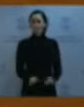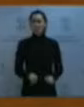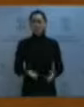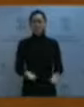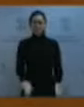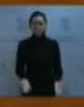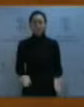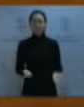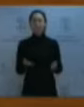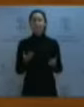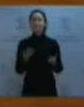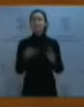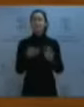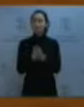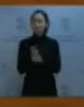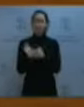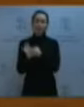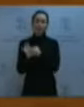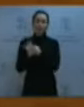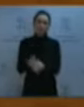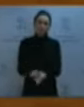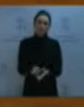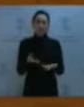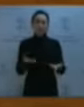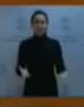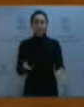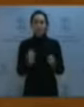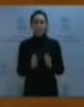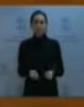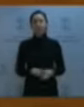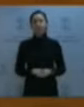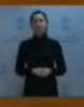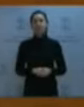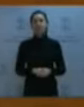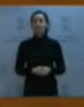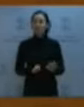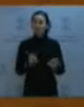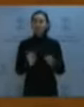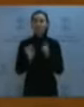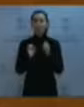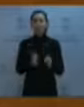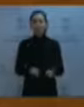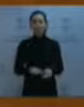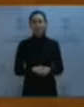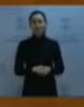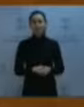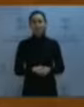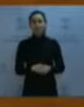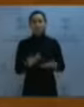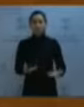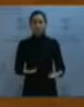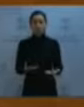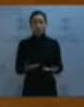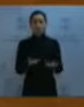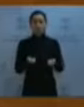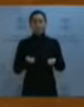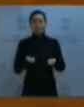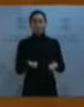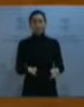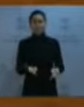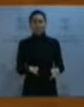es continuista en ese sentido, señora consejera, pero para peor. Es continuista, pero para peor, porque crece más una parte del gasto